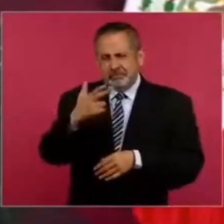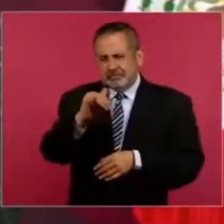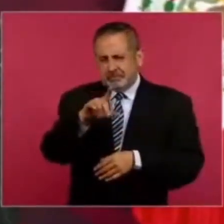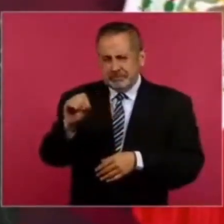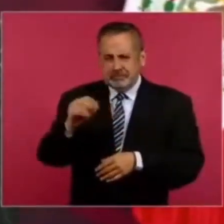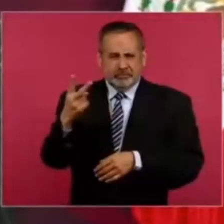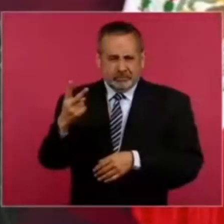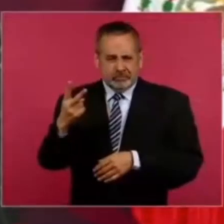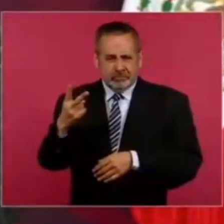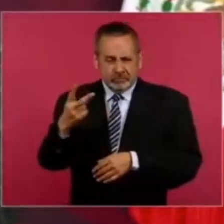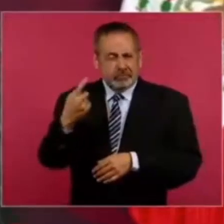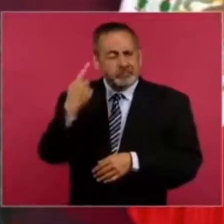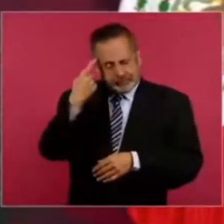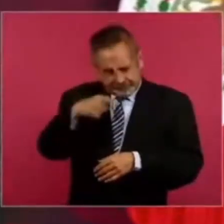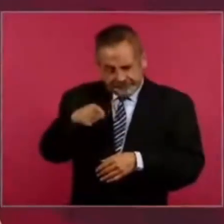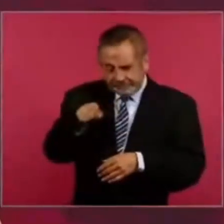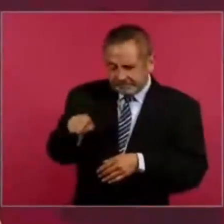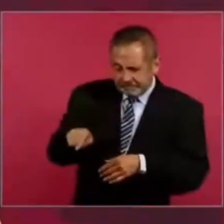están llegando